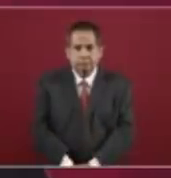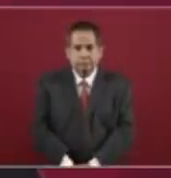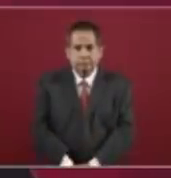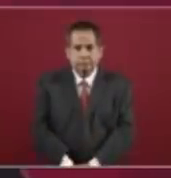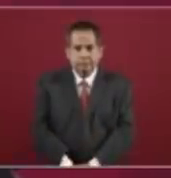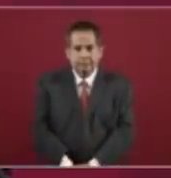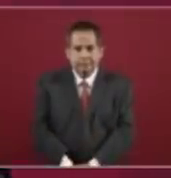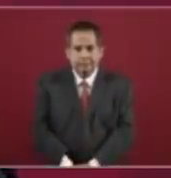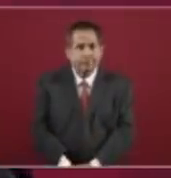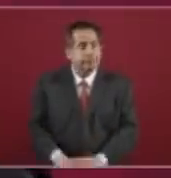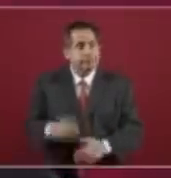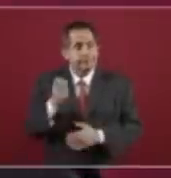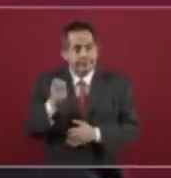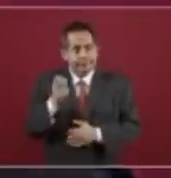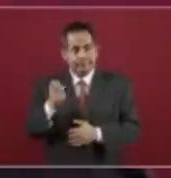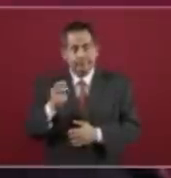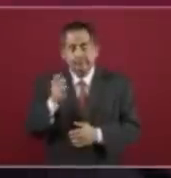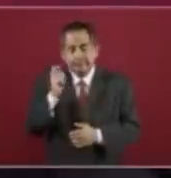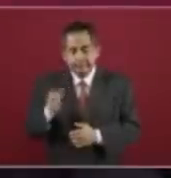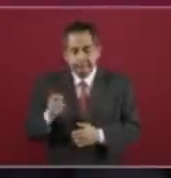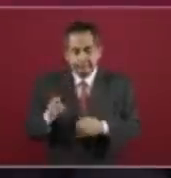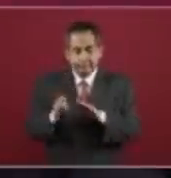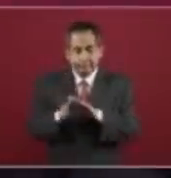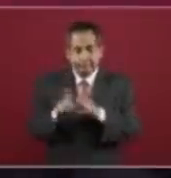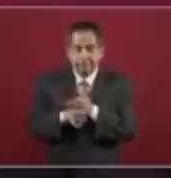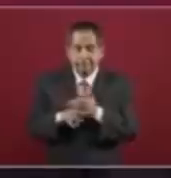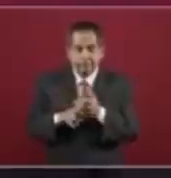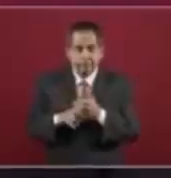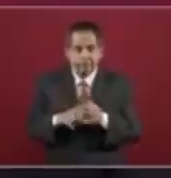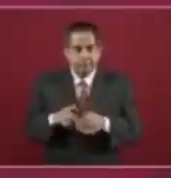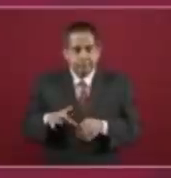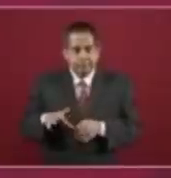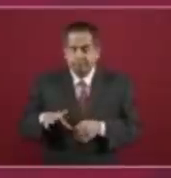Esto implica un ahorro,